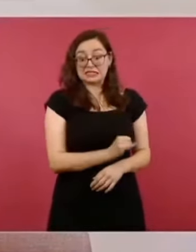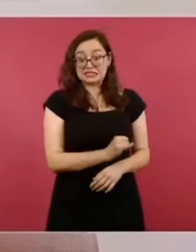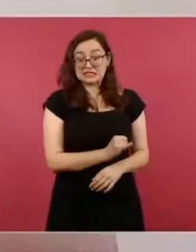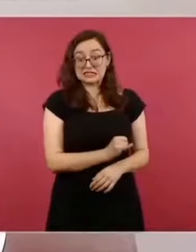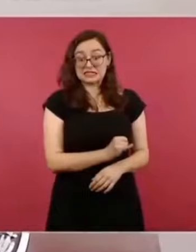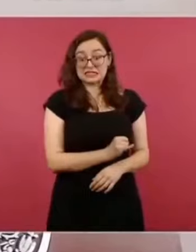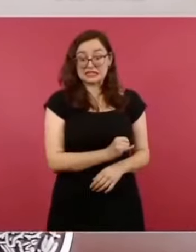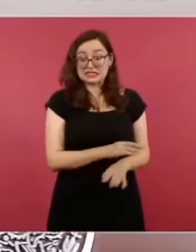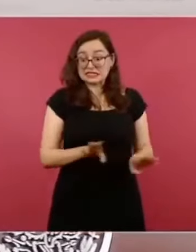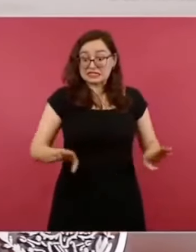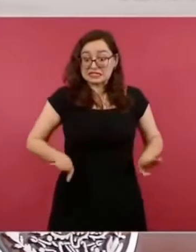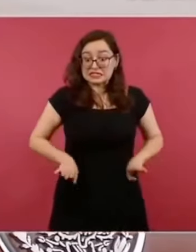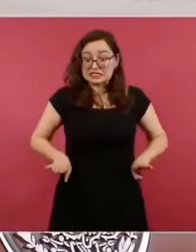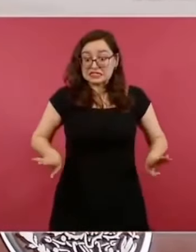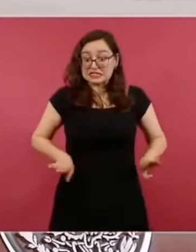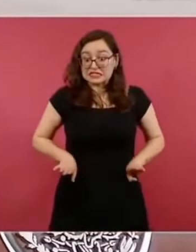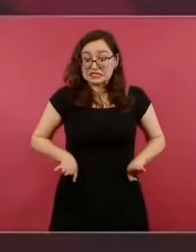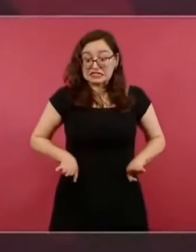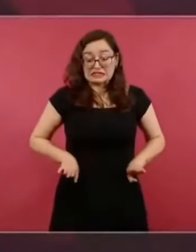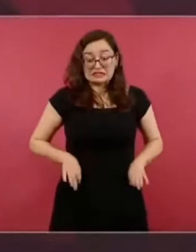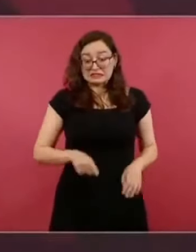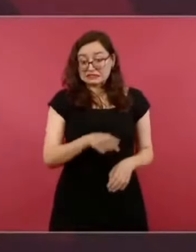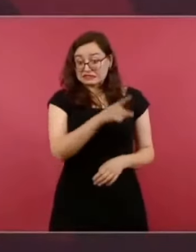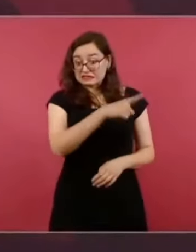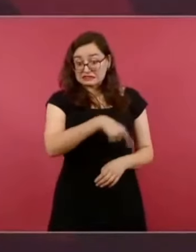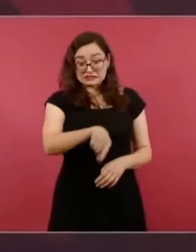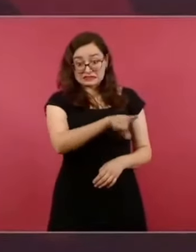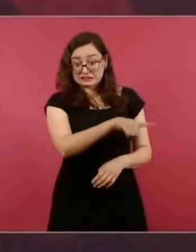el modus operandi